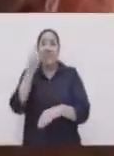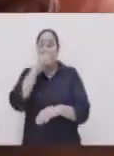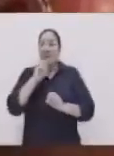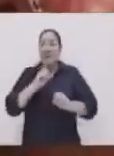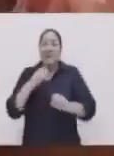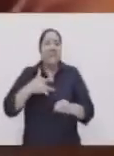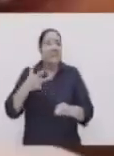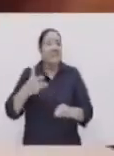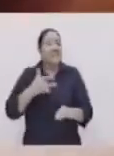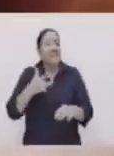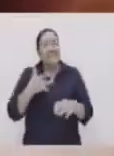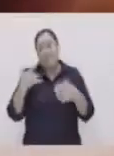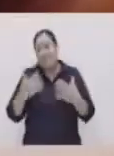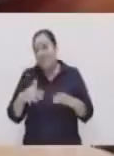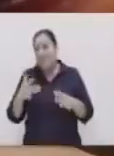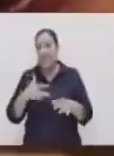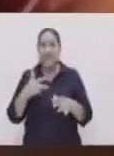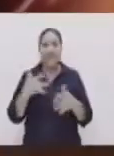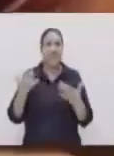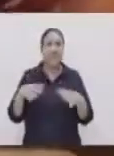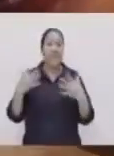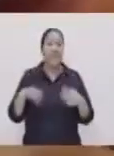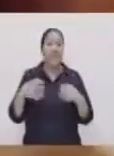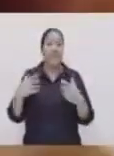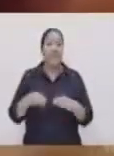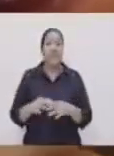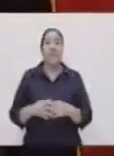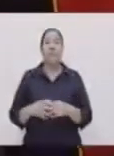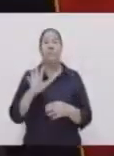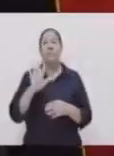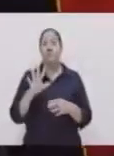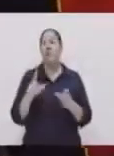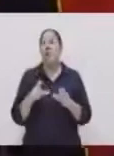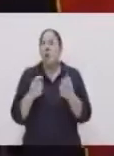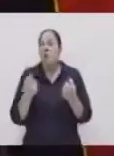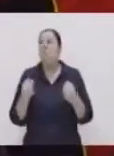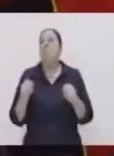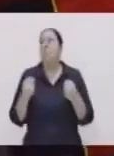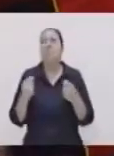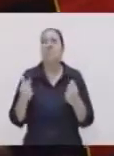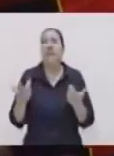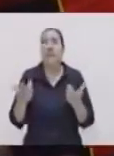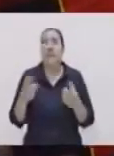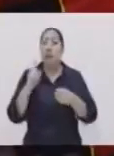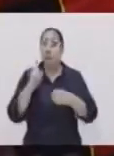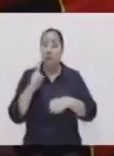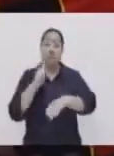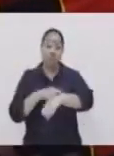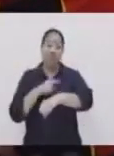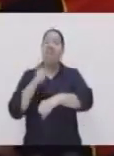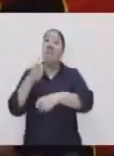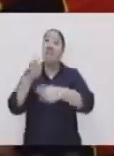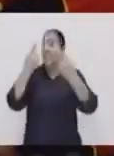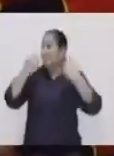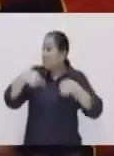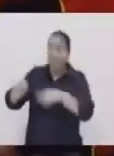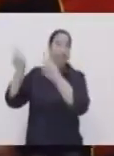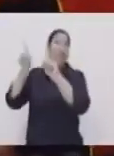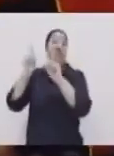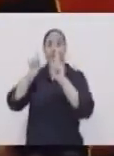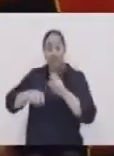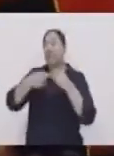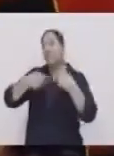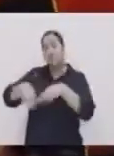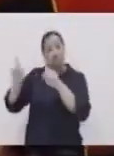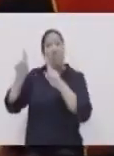sin sensibilidad ni dolor por el daño que sufren las terminaciones nerviosas. El tratamiento de estas quemaduras requiere de asistencia médica